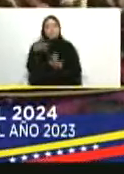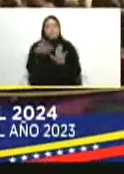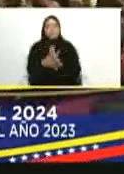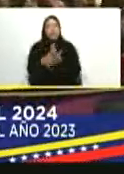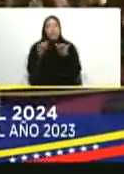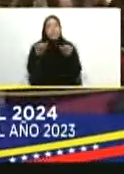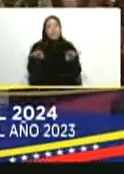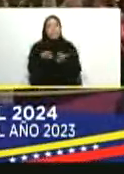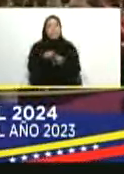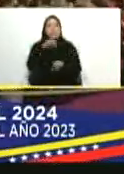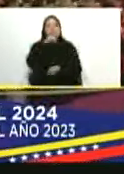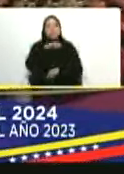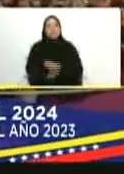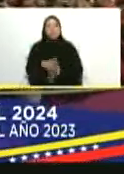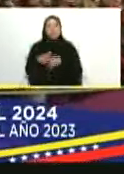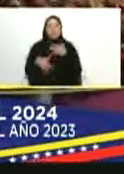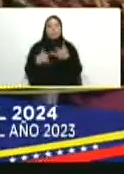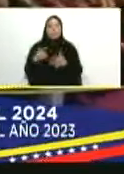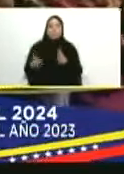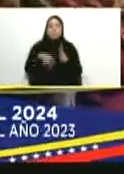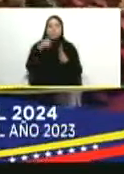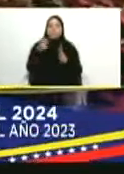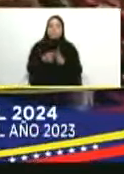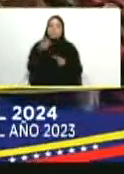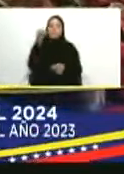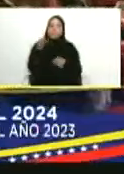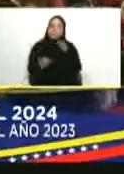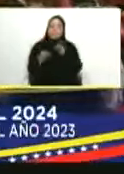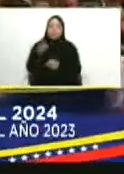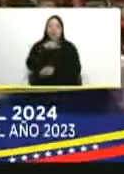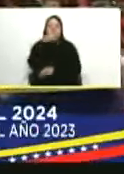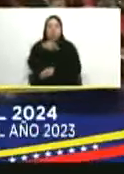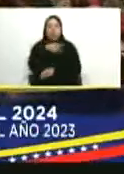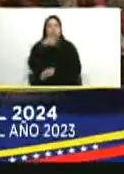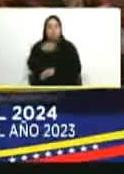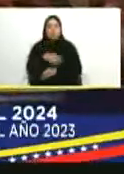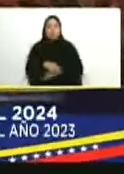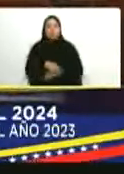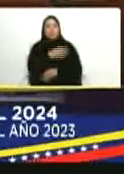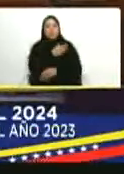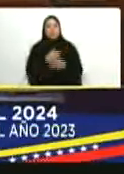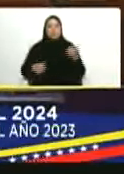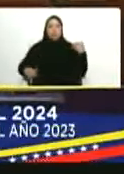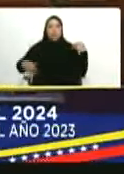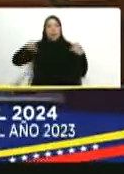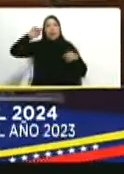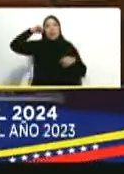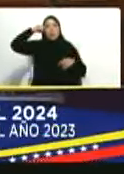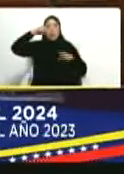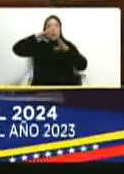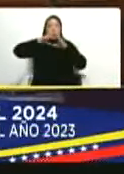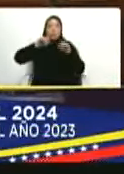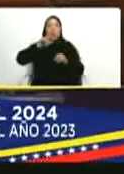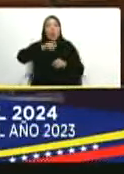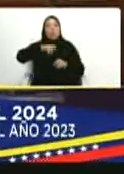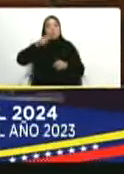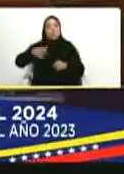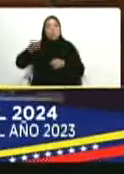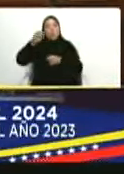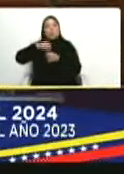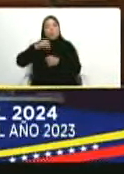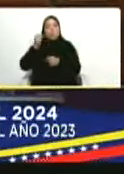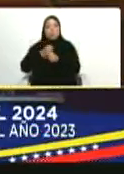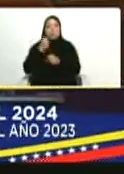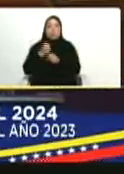mismo un legado histórico con plena vigencia jurídica y política. Es preciso recordar que todas y todos formamos parte